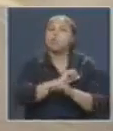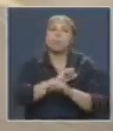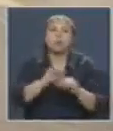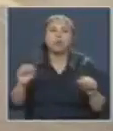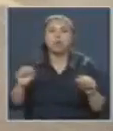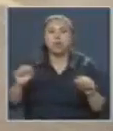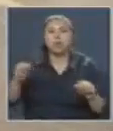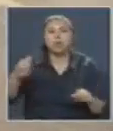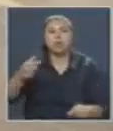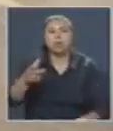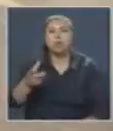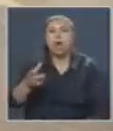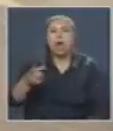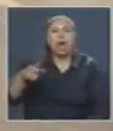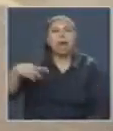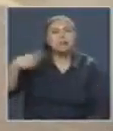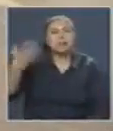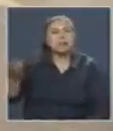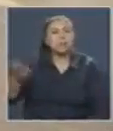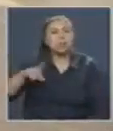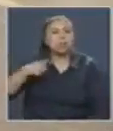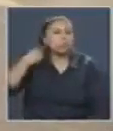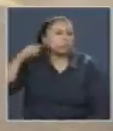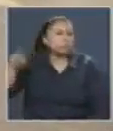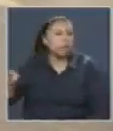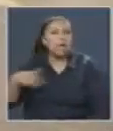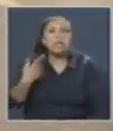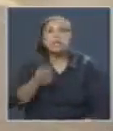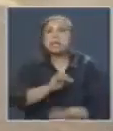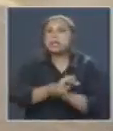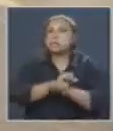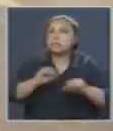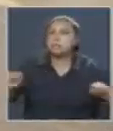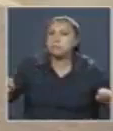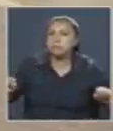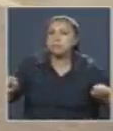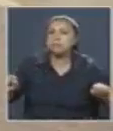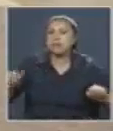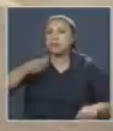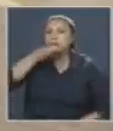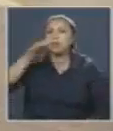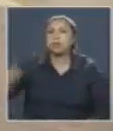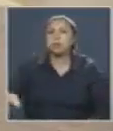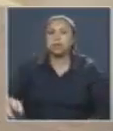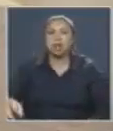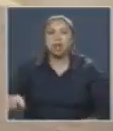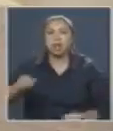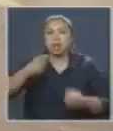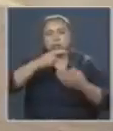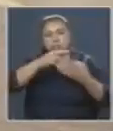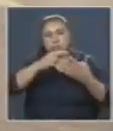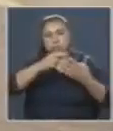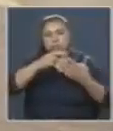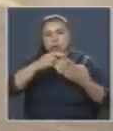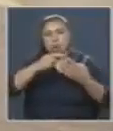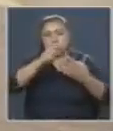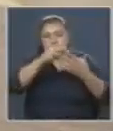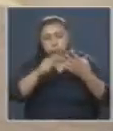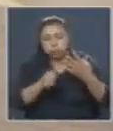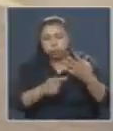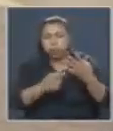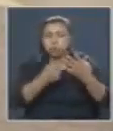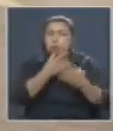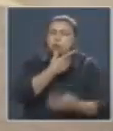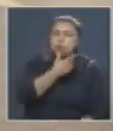los lesos en ellos pero además hoy se hace imposible imposible no referirse a la nómina blé innumerables dudas que deja el